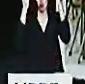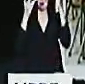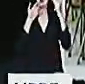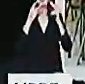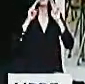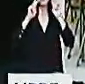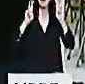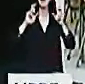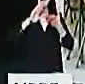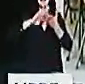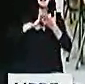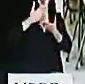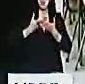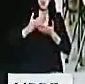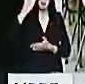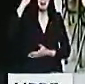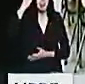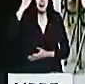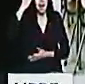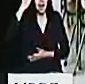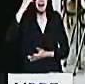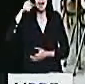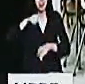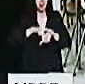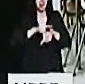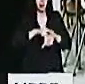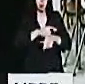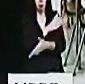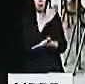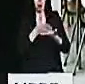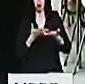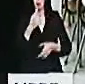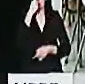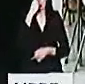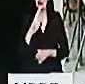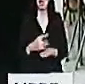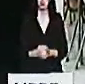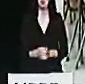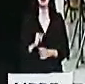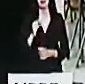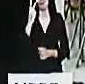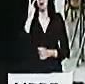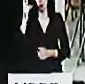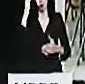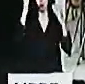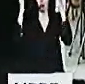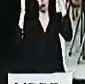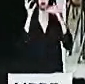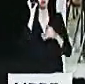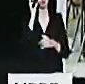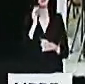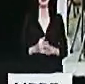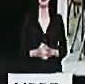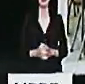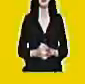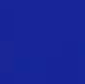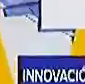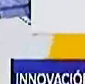salud mental en este periodo han sido muy serios. ¿Cómo no? Vamos a escuchar a Aileen Burgos, psicóloga y terapeuta sexual.